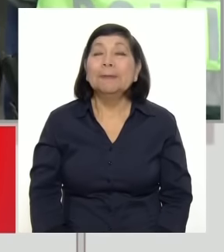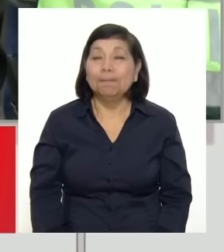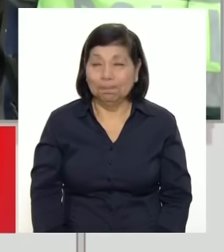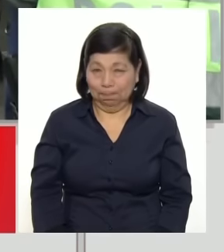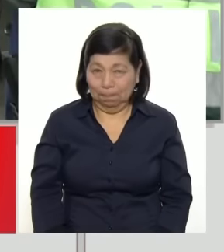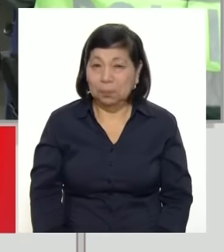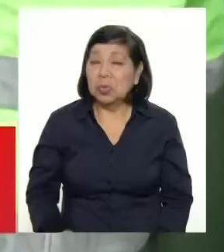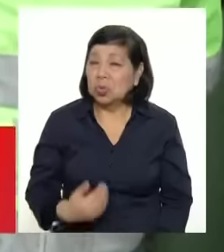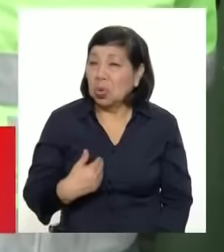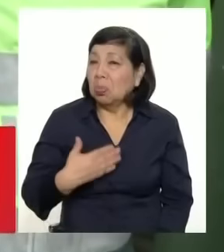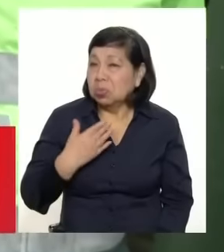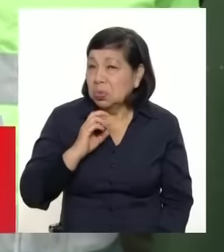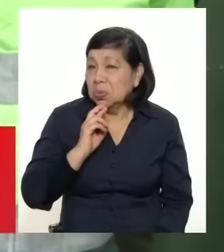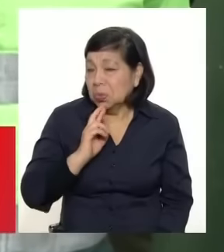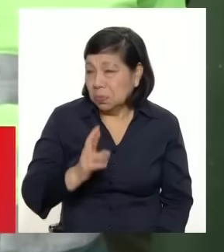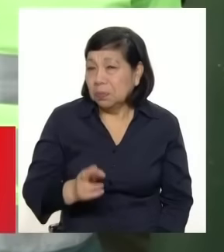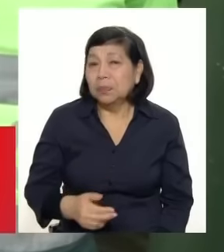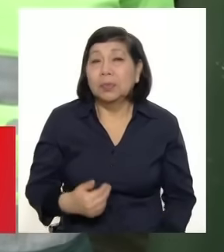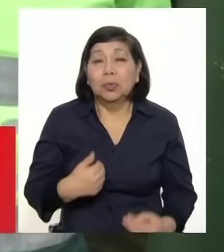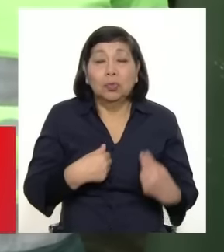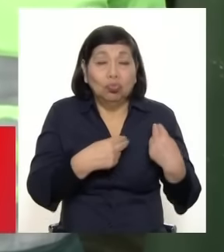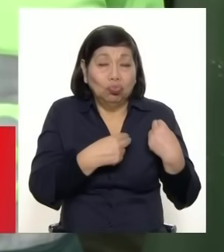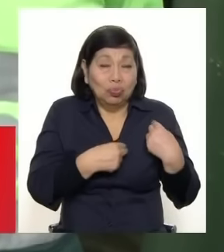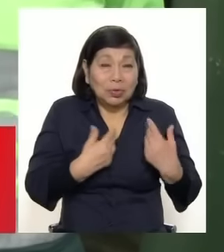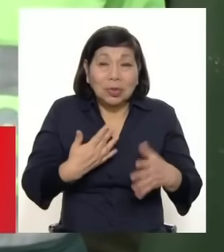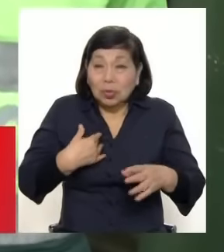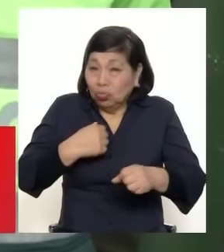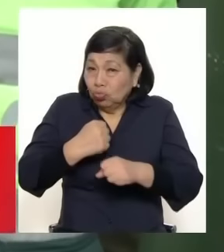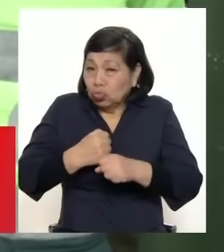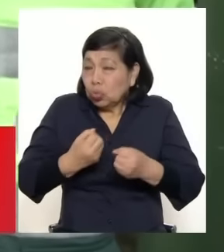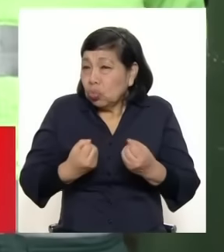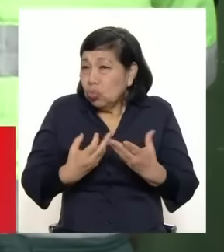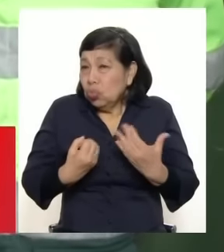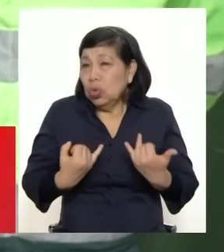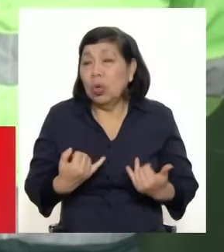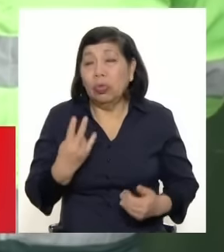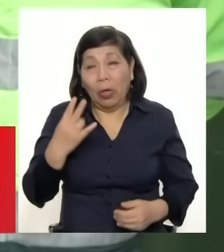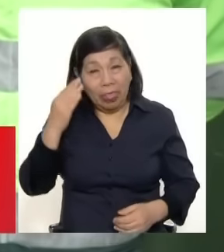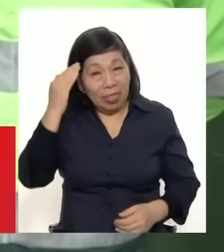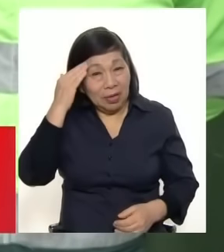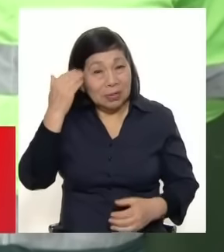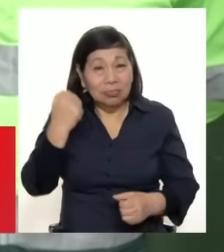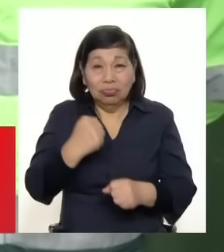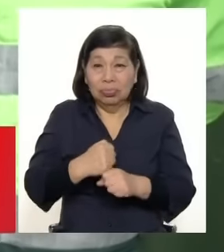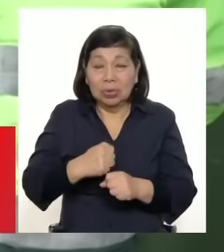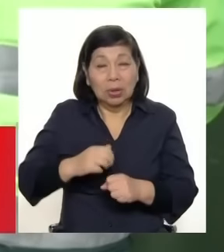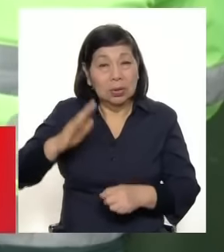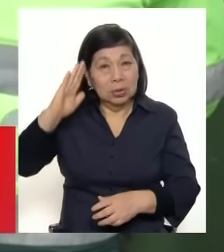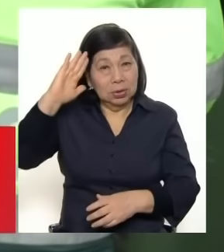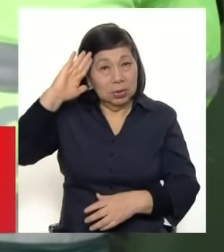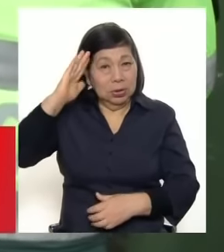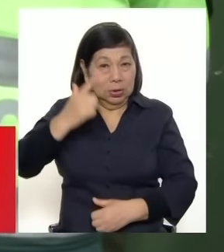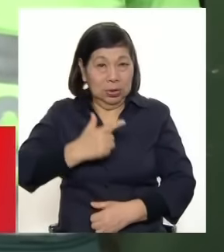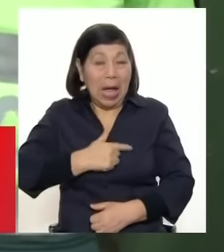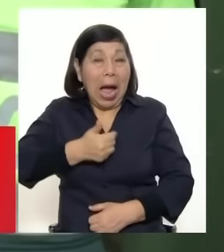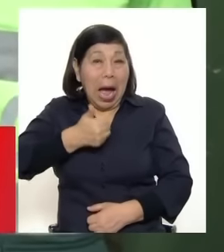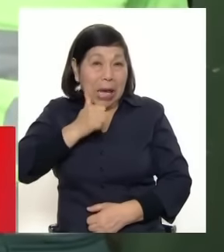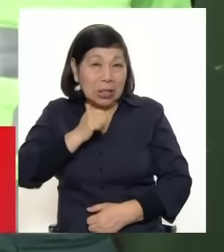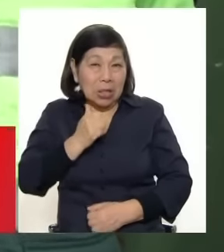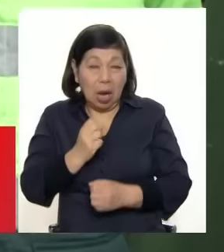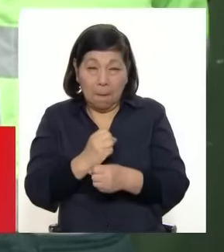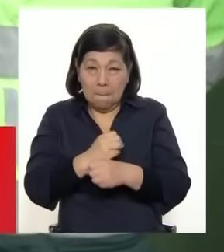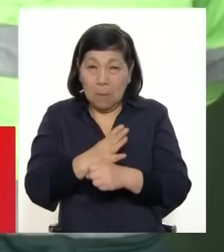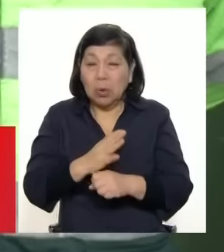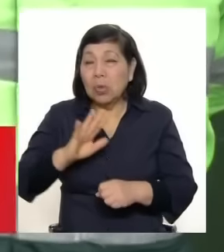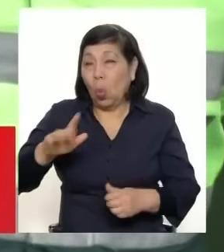Mire, yo le podría dar respuesta a la parte que me compete. Nosotros estamos ya trabajando intensamente en estos dos días. La Fuerza Armada nos ha apoyado el día de ayer en horas de la